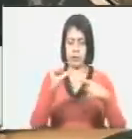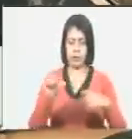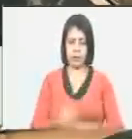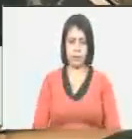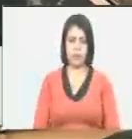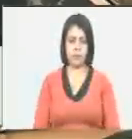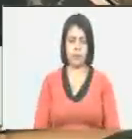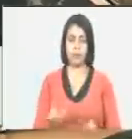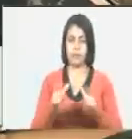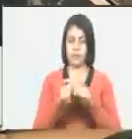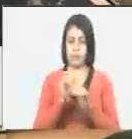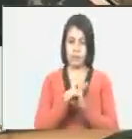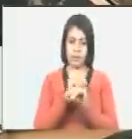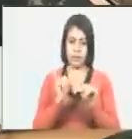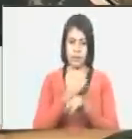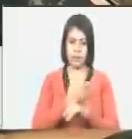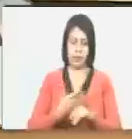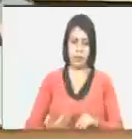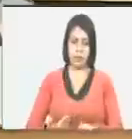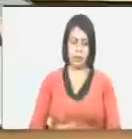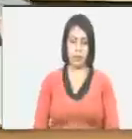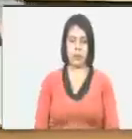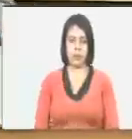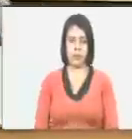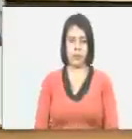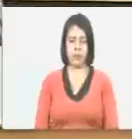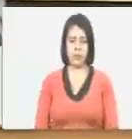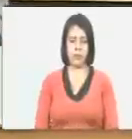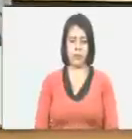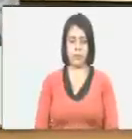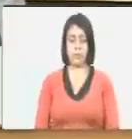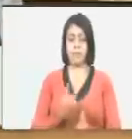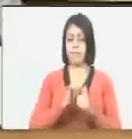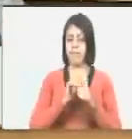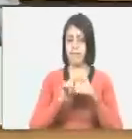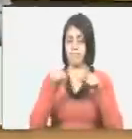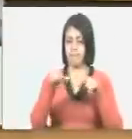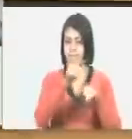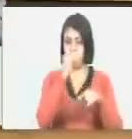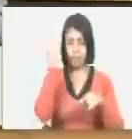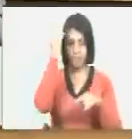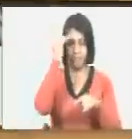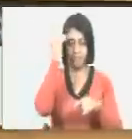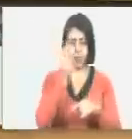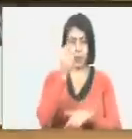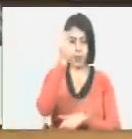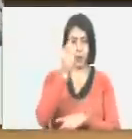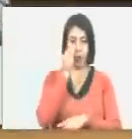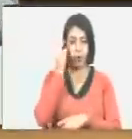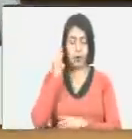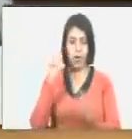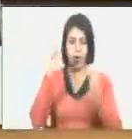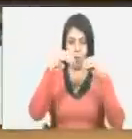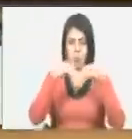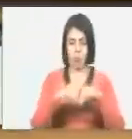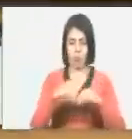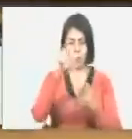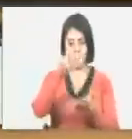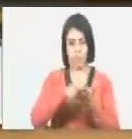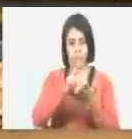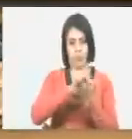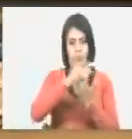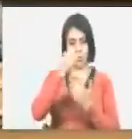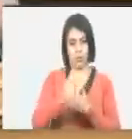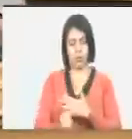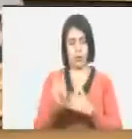sesión. Es todo, ciudadano presidente. En consideración, las diputadas y diputados que estén de acuerdo con la aprobación del